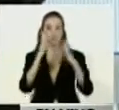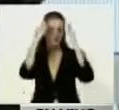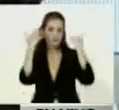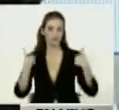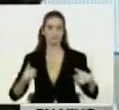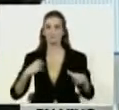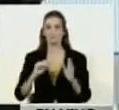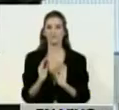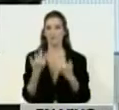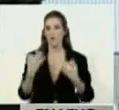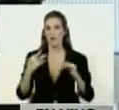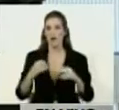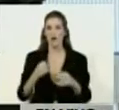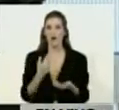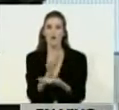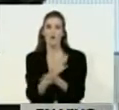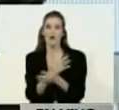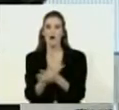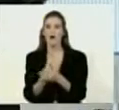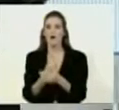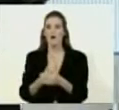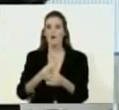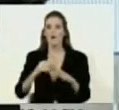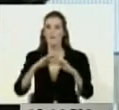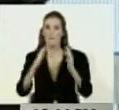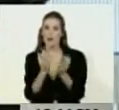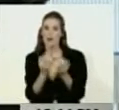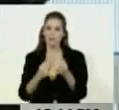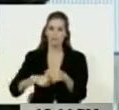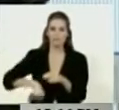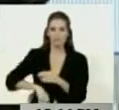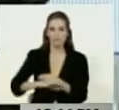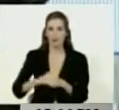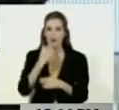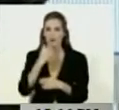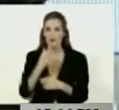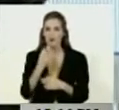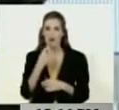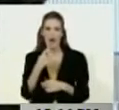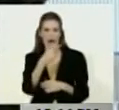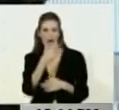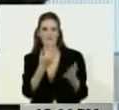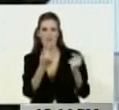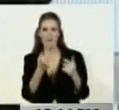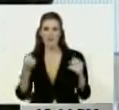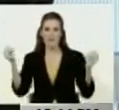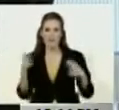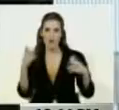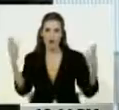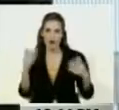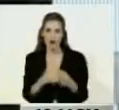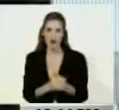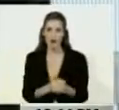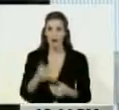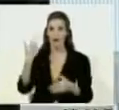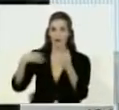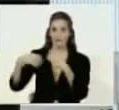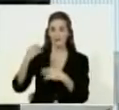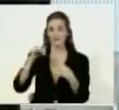pelota allí en Agua Blanca, ¿no? Entonces ahí viene la bruja. Eso fue en esa